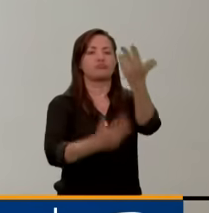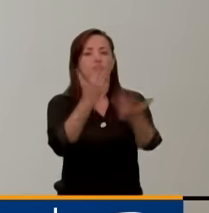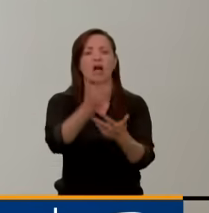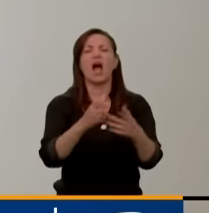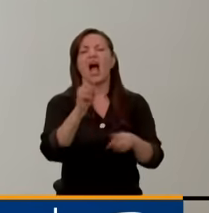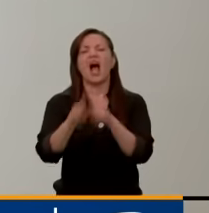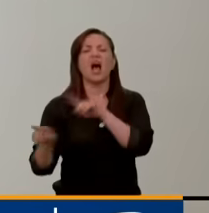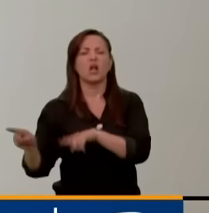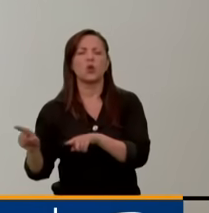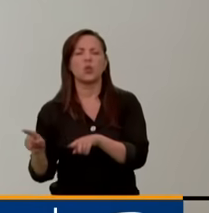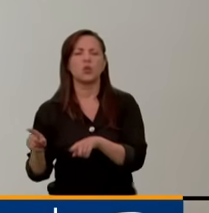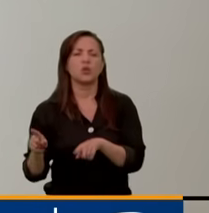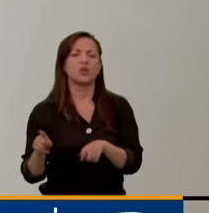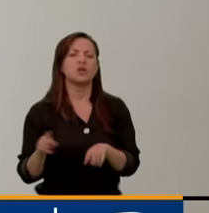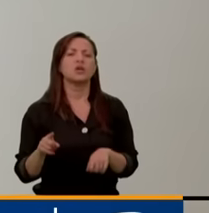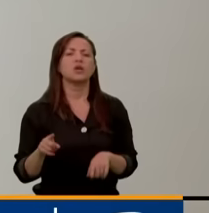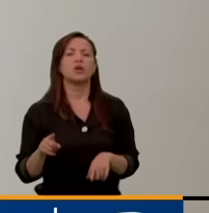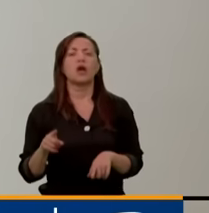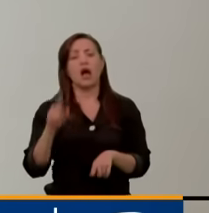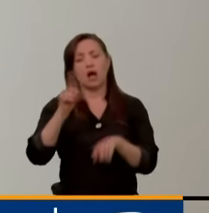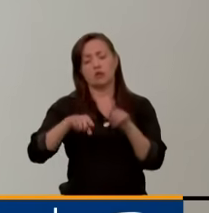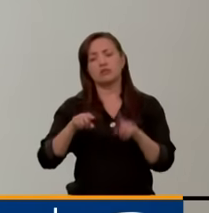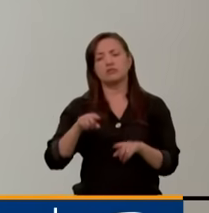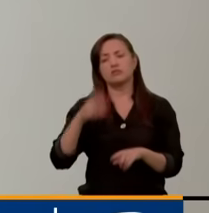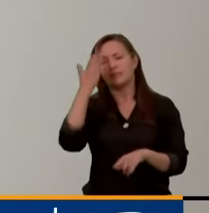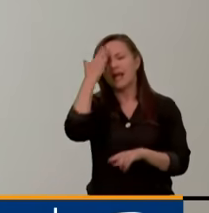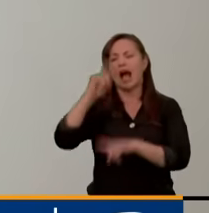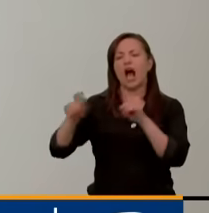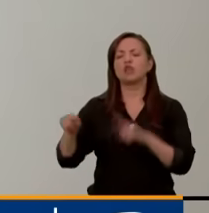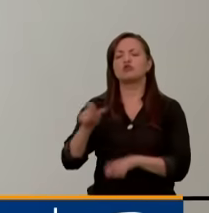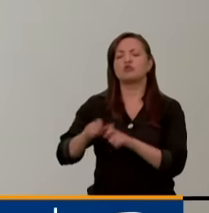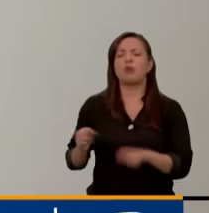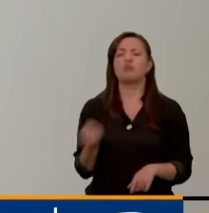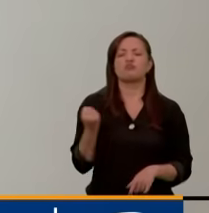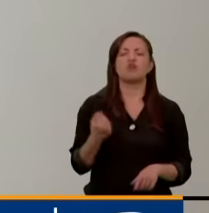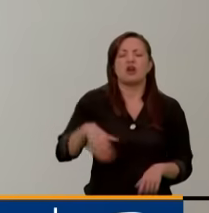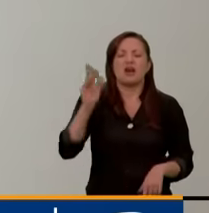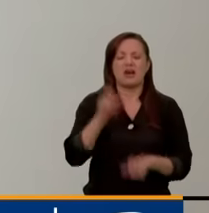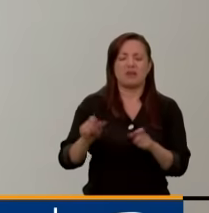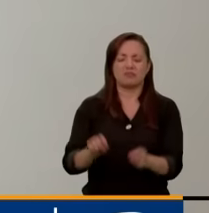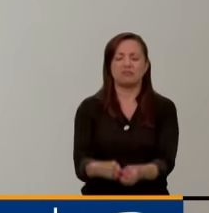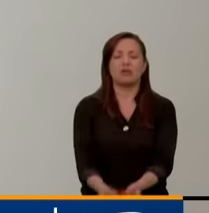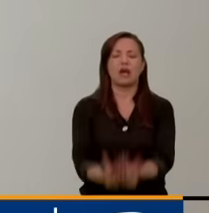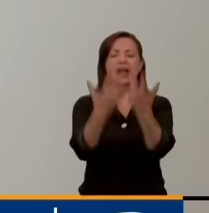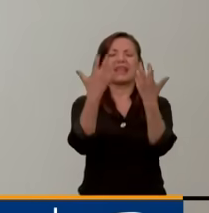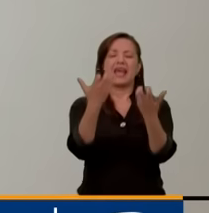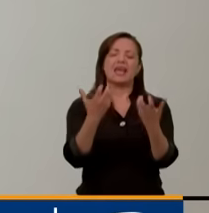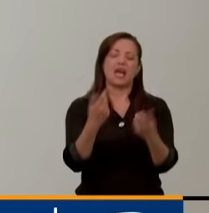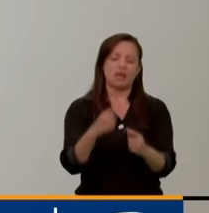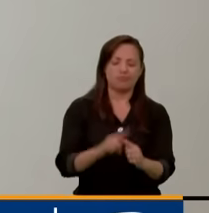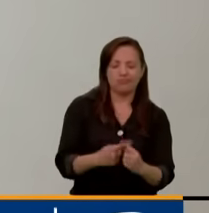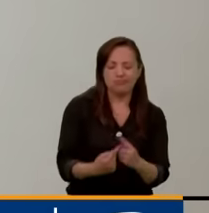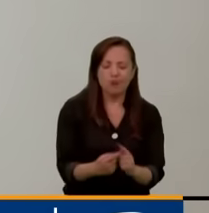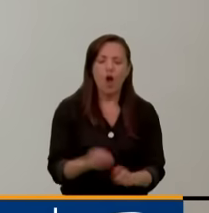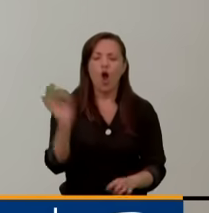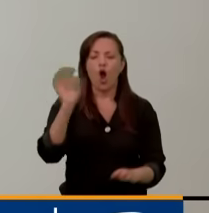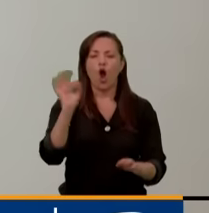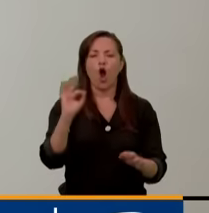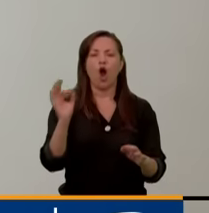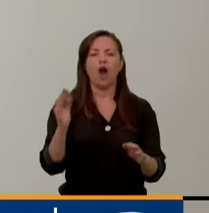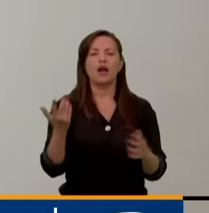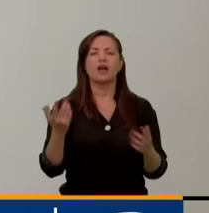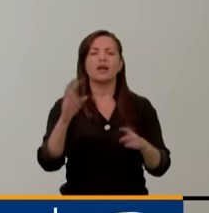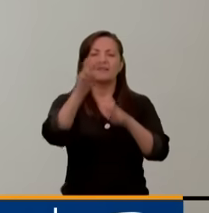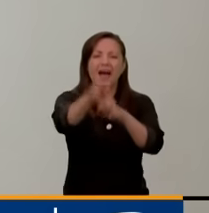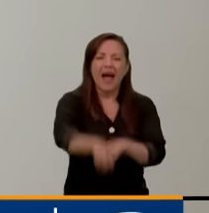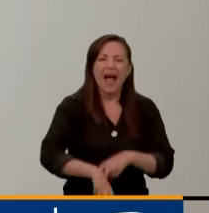obviamente puede que sean generados por el hombre, porque quieren hacer fogatas, o a muchos agricultores